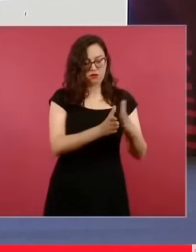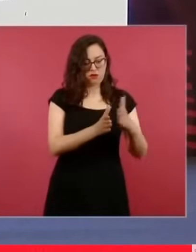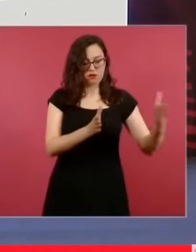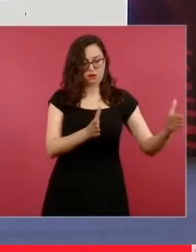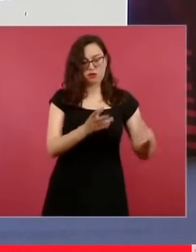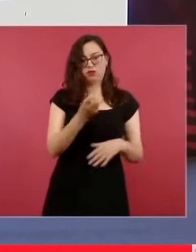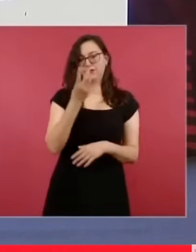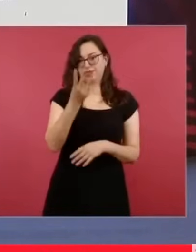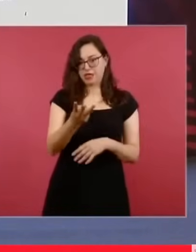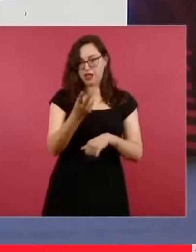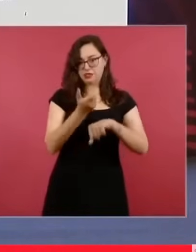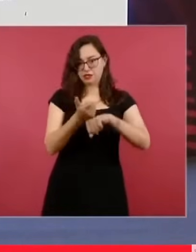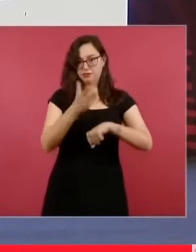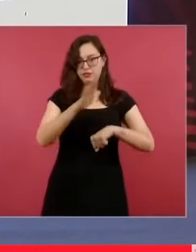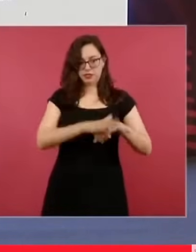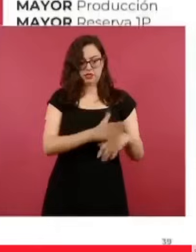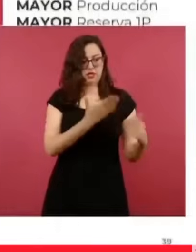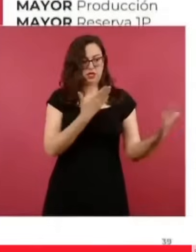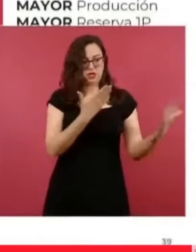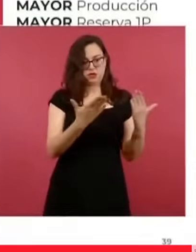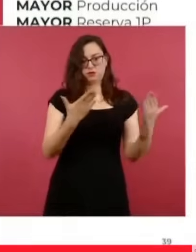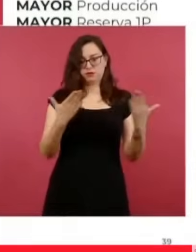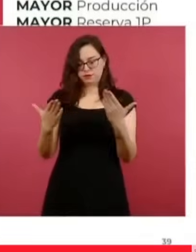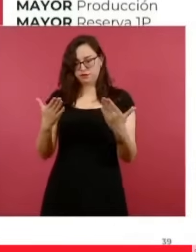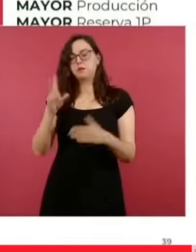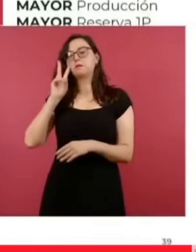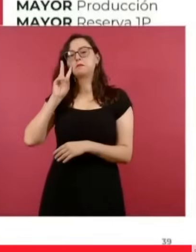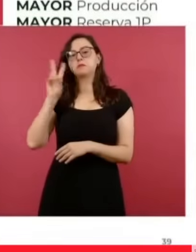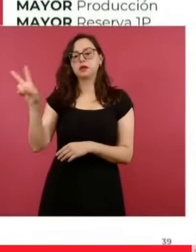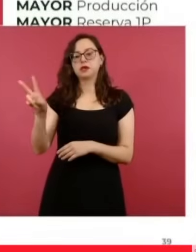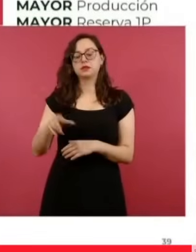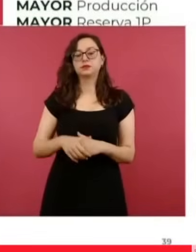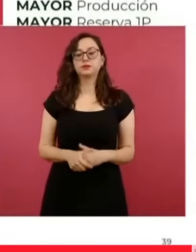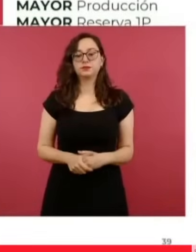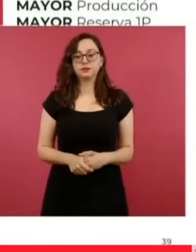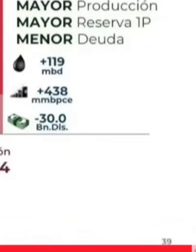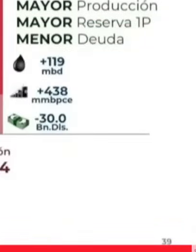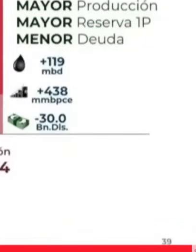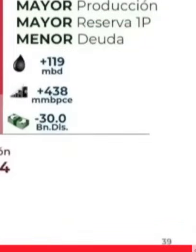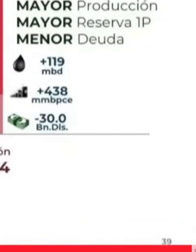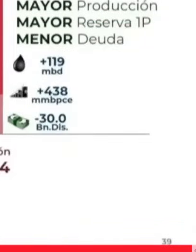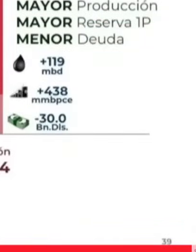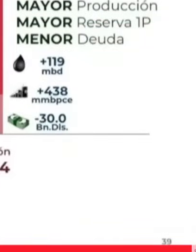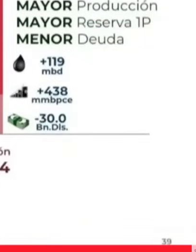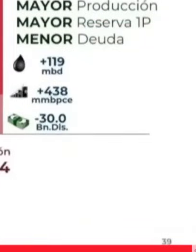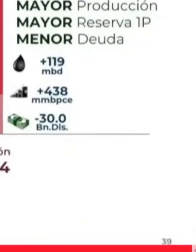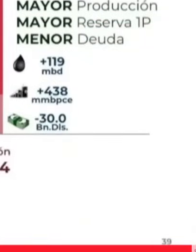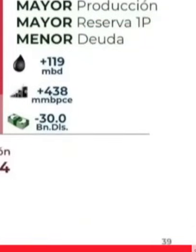presidente López Obrador. Estos números se leen de la siguiente manera: